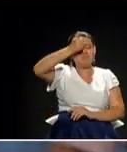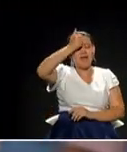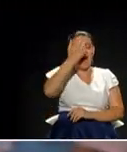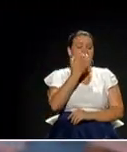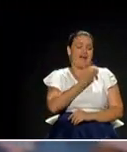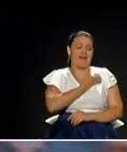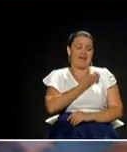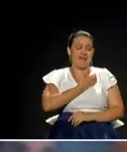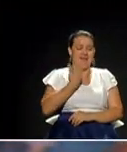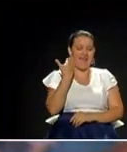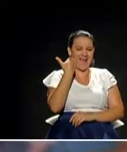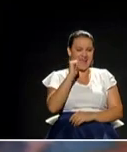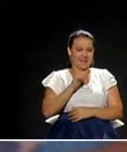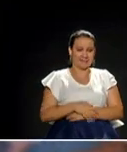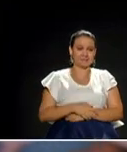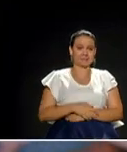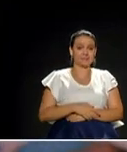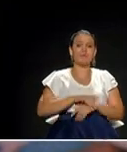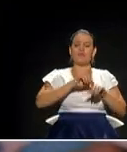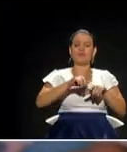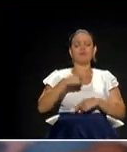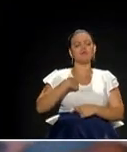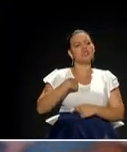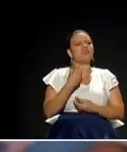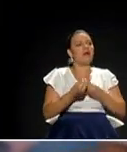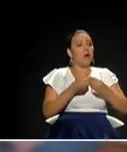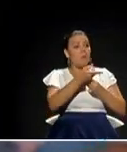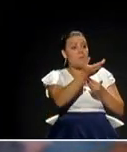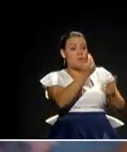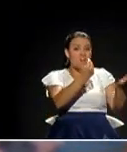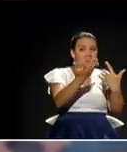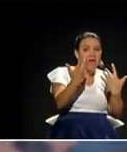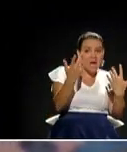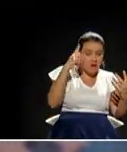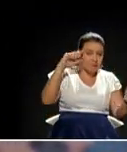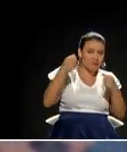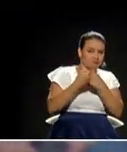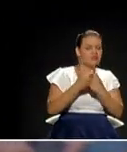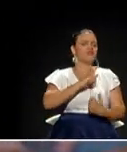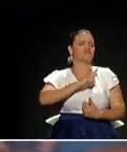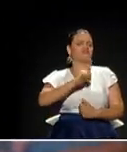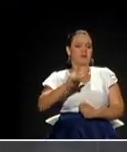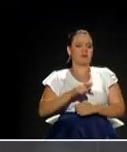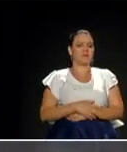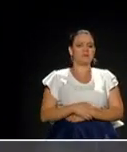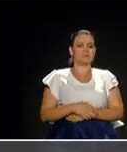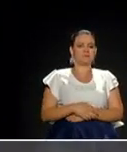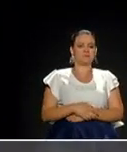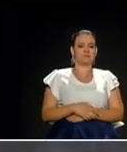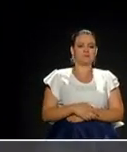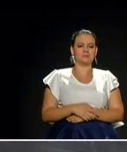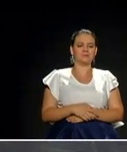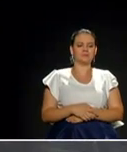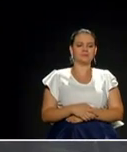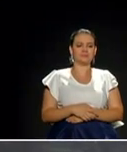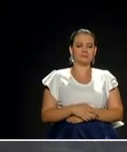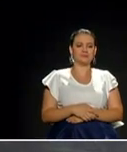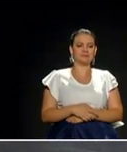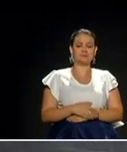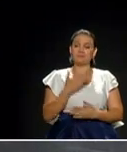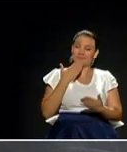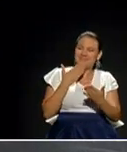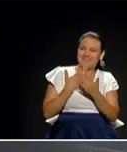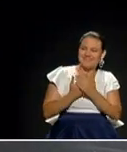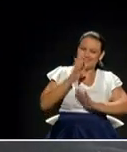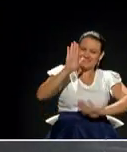y además soy una líder articuladora e integradora como lo necesita esta ciudad gracias a la candidata de esta manera